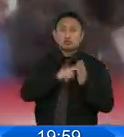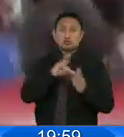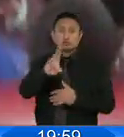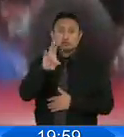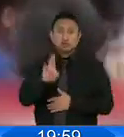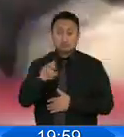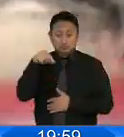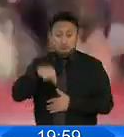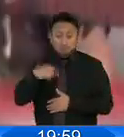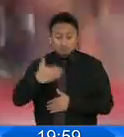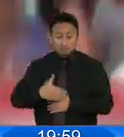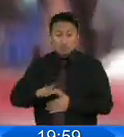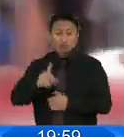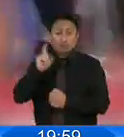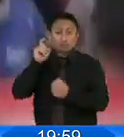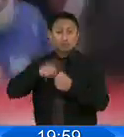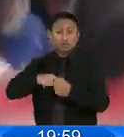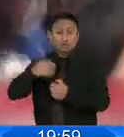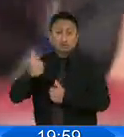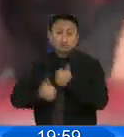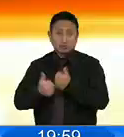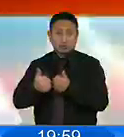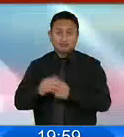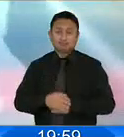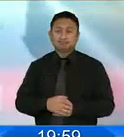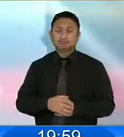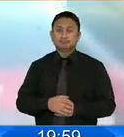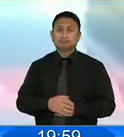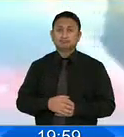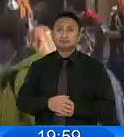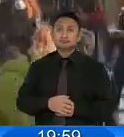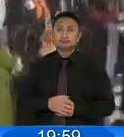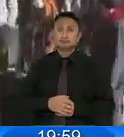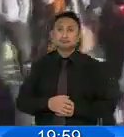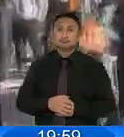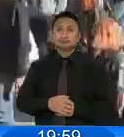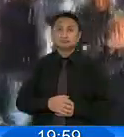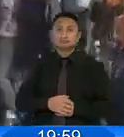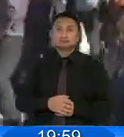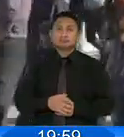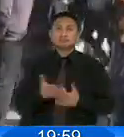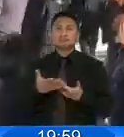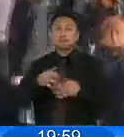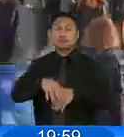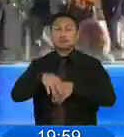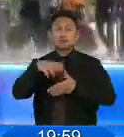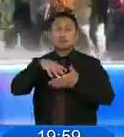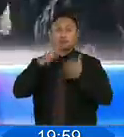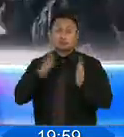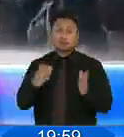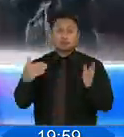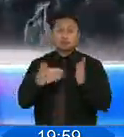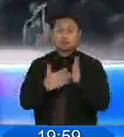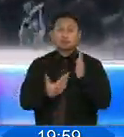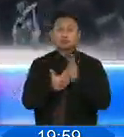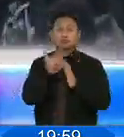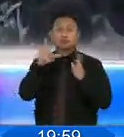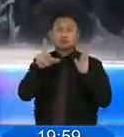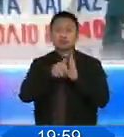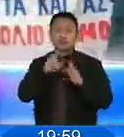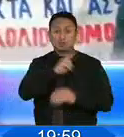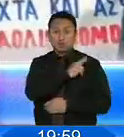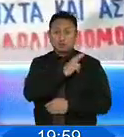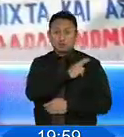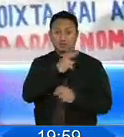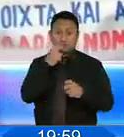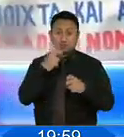continuar participando en la contienda electoral. Las protestas de estudiantes en contra de la nueva ley universitaria en Grecia se